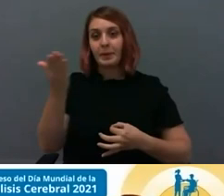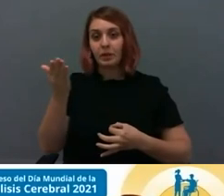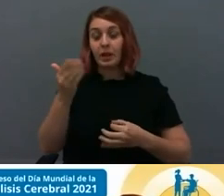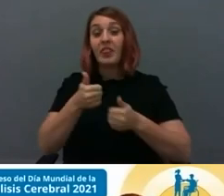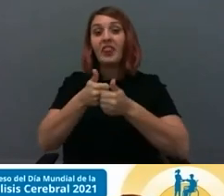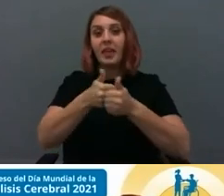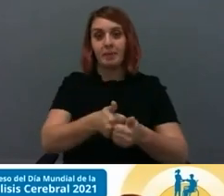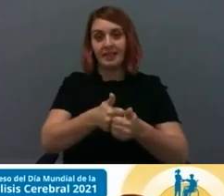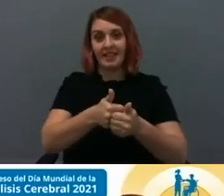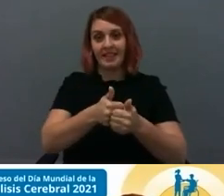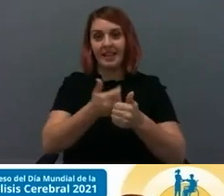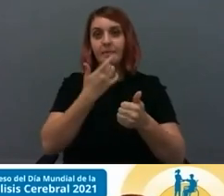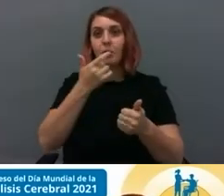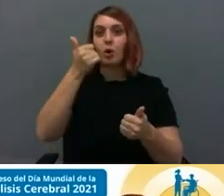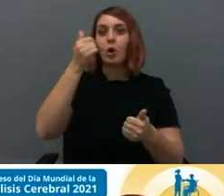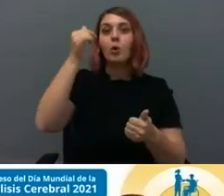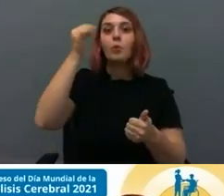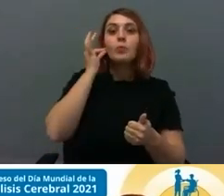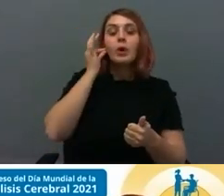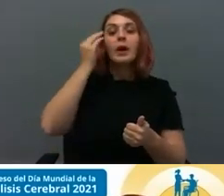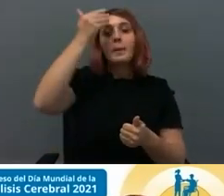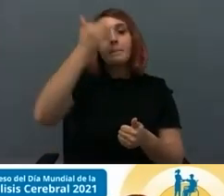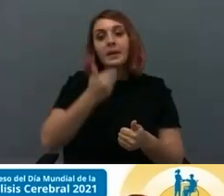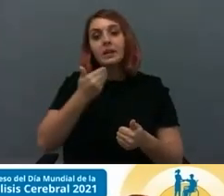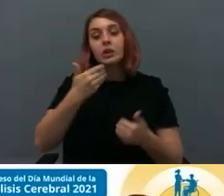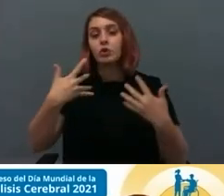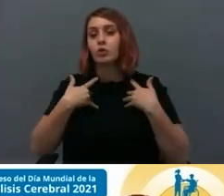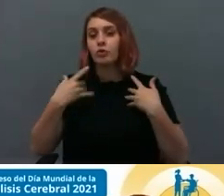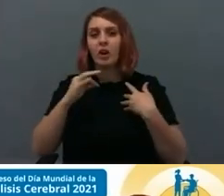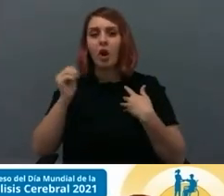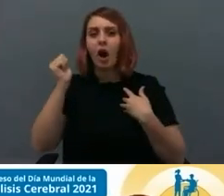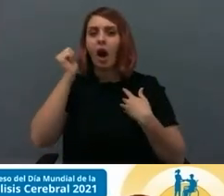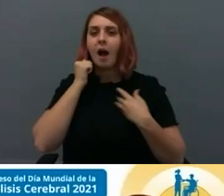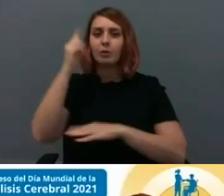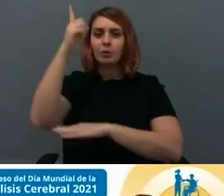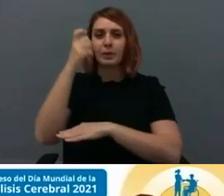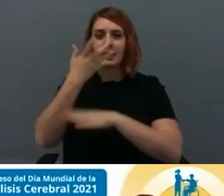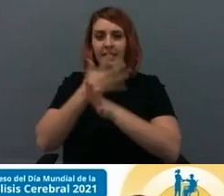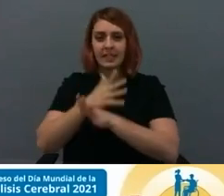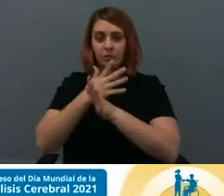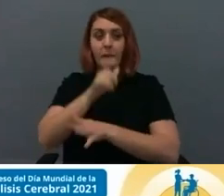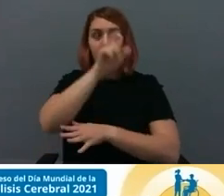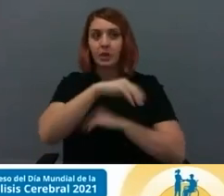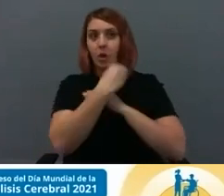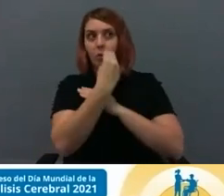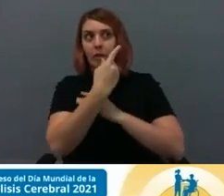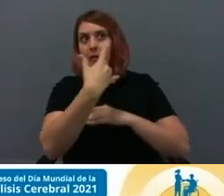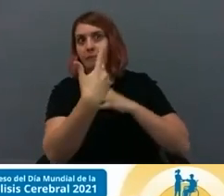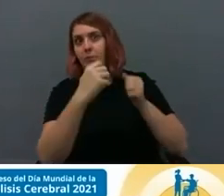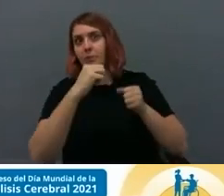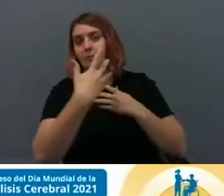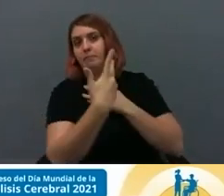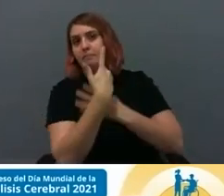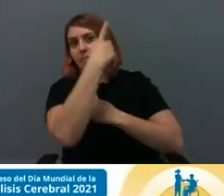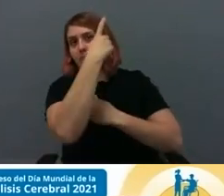dependientes, en este caso un hombre o una mujer con parálisis cerebral, no sufra abusos sexuales por parte de su cuidador o de su cuidadora. Es un tema tan